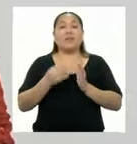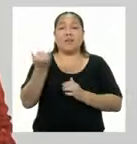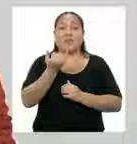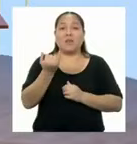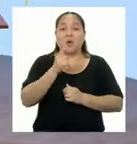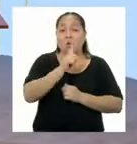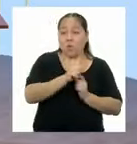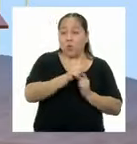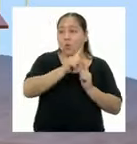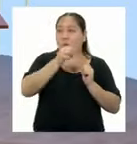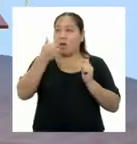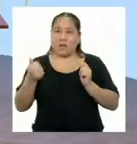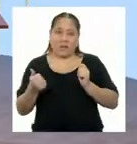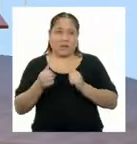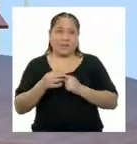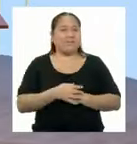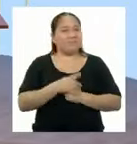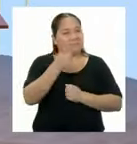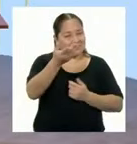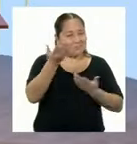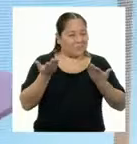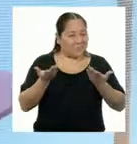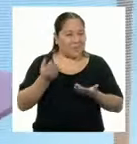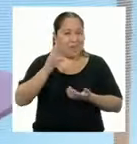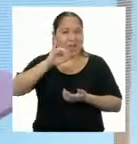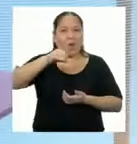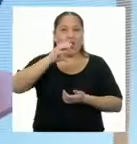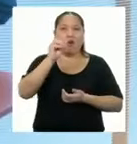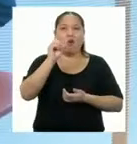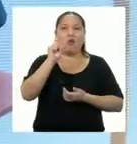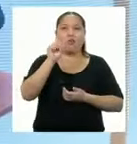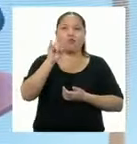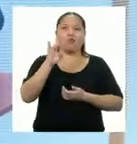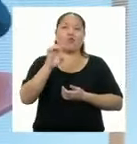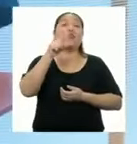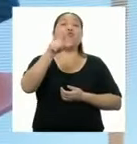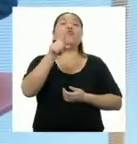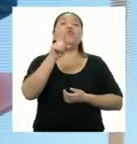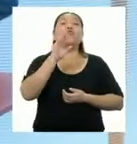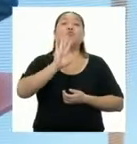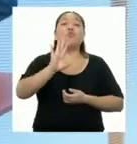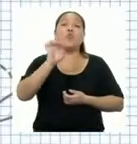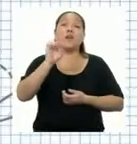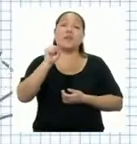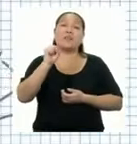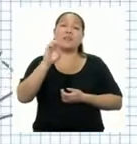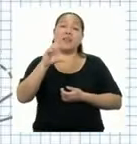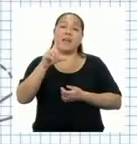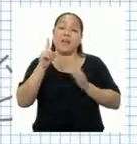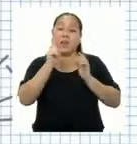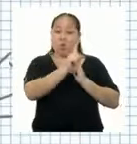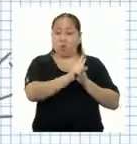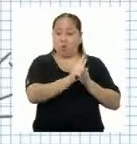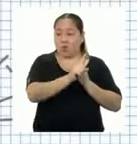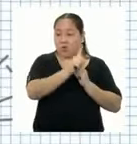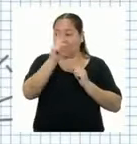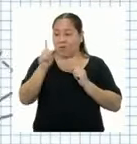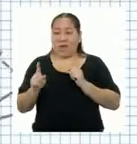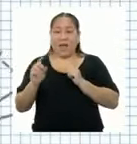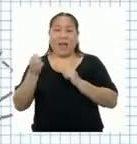10. Ahí lo tienes, Josué Kefren. Tu escala es de 1 a 10. Muchas